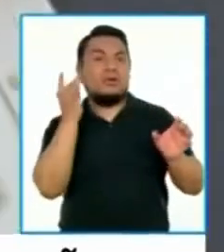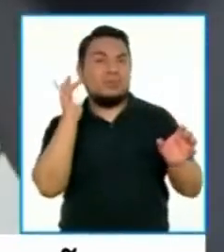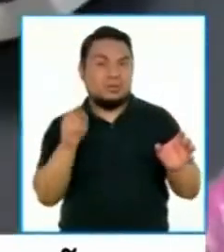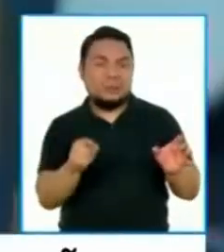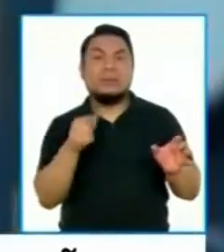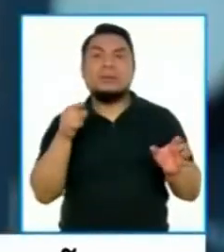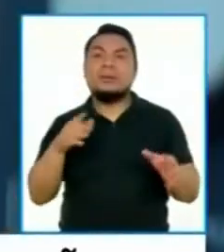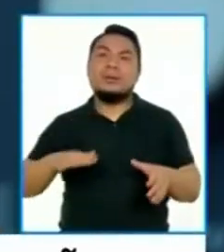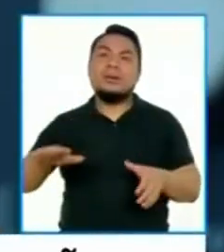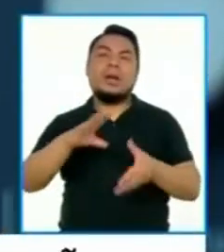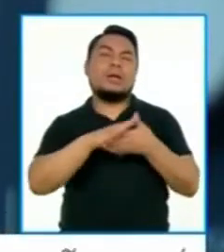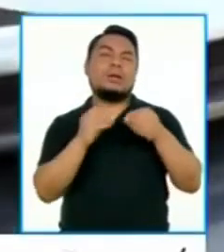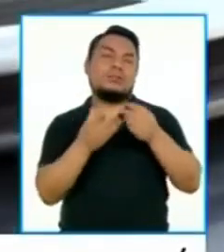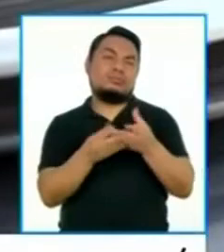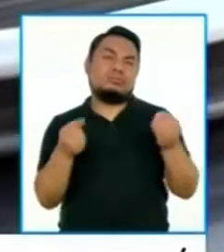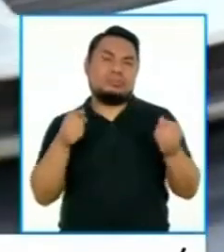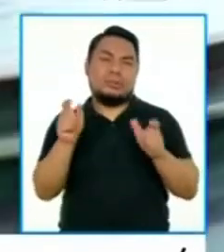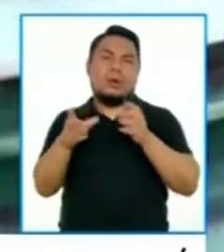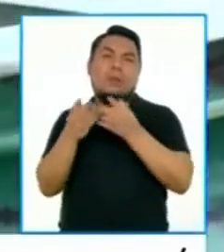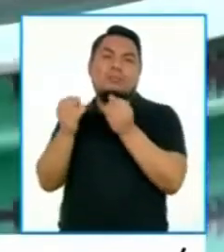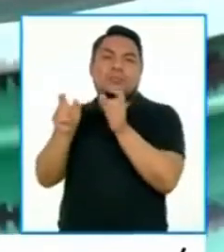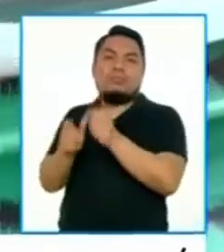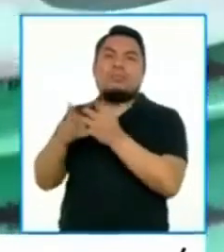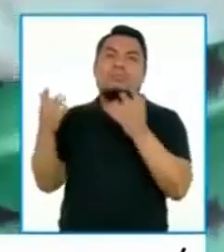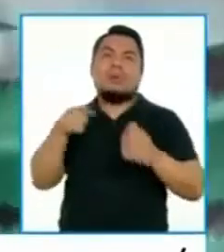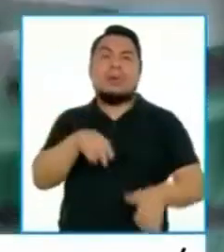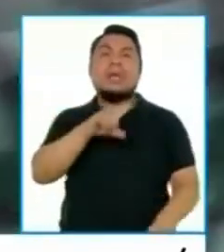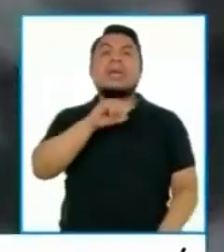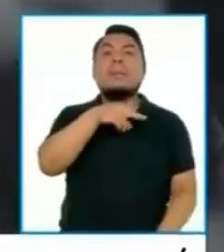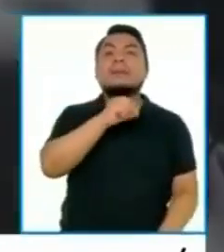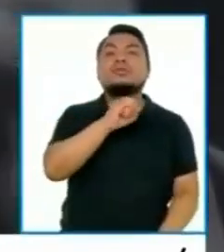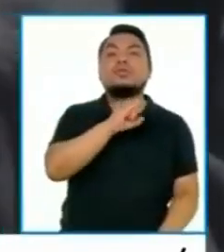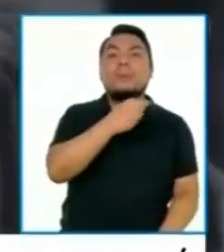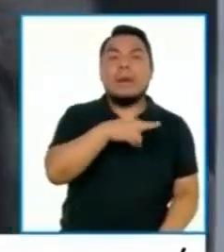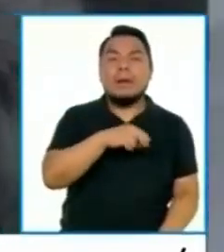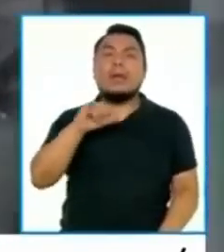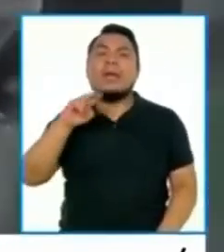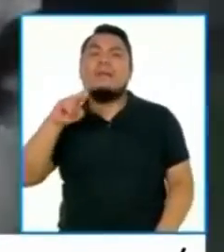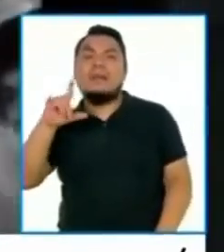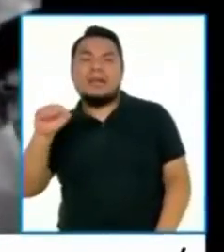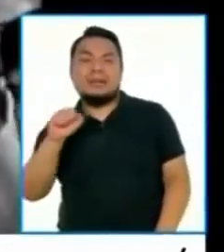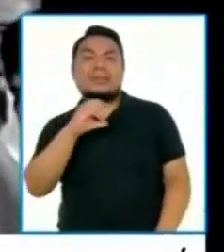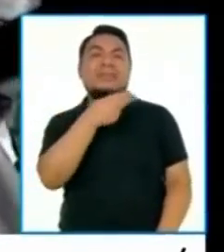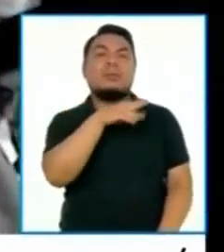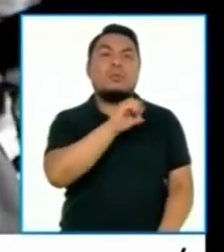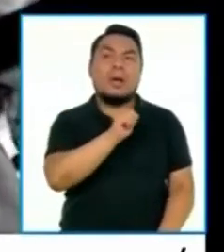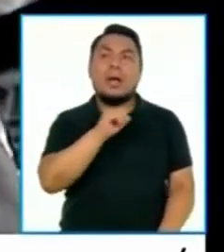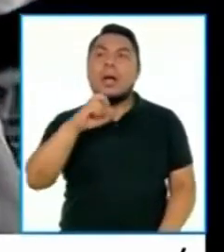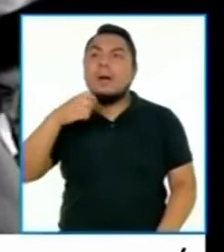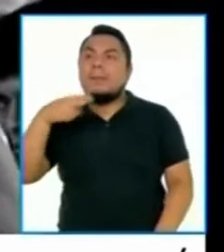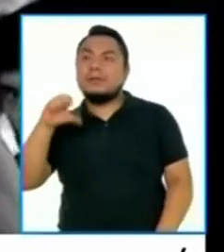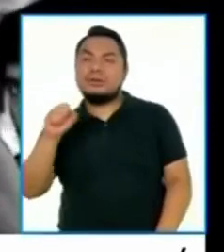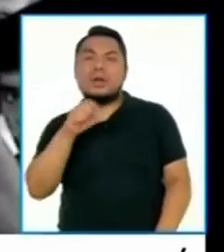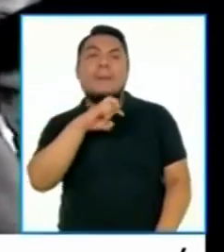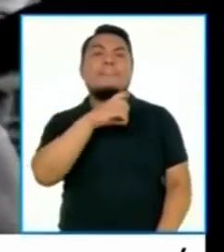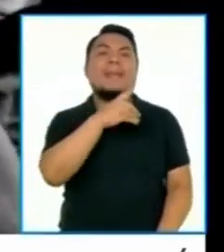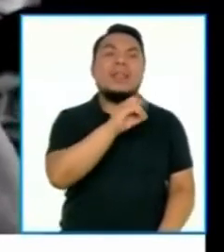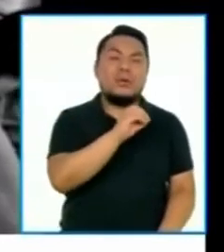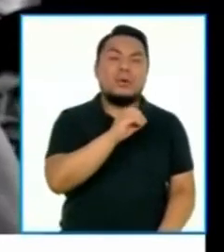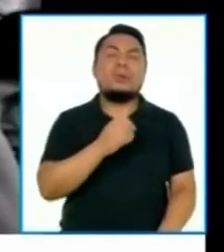historia. Por allí desfilaron grandes talentos como Ima Sumac, Óscar Avilés, Chabuca Granda, Los Panchos, Pedro